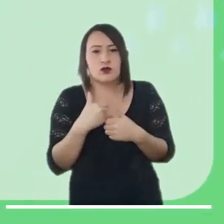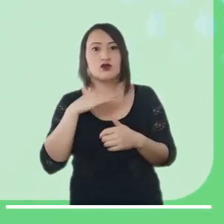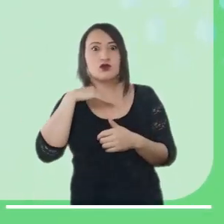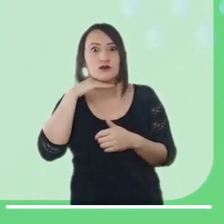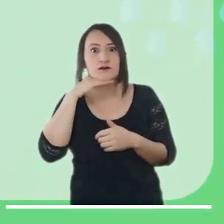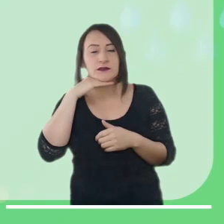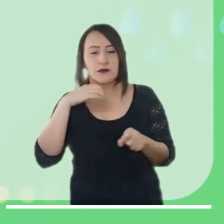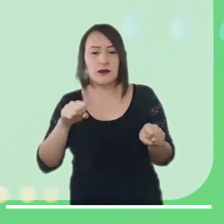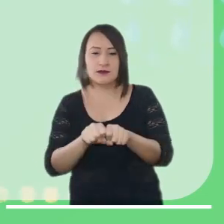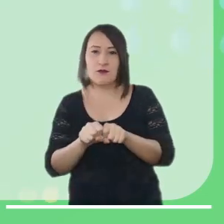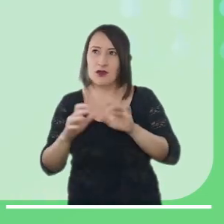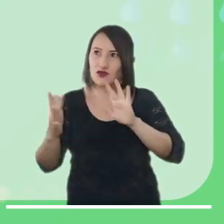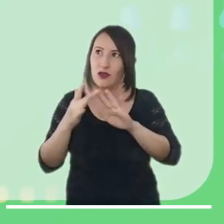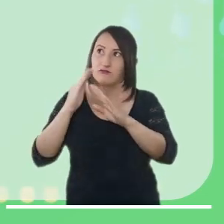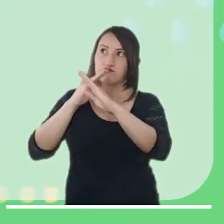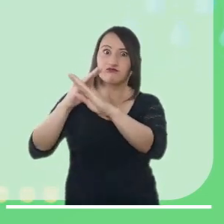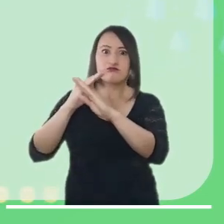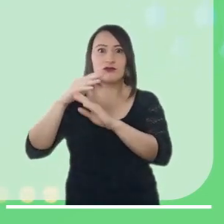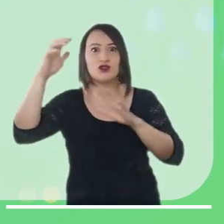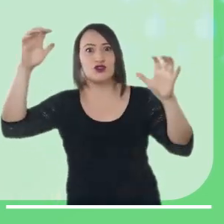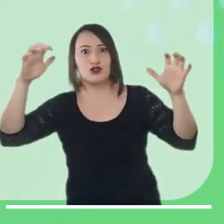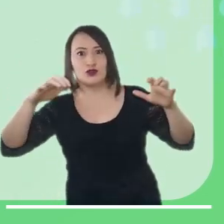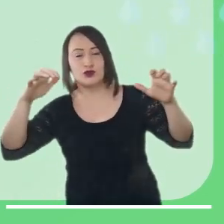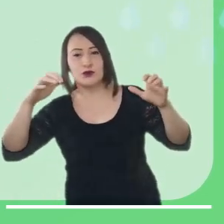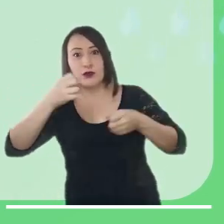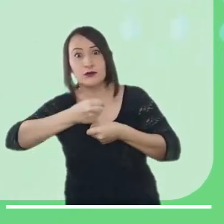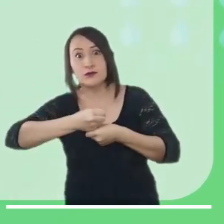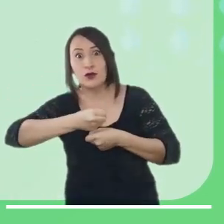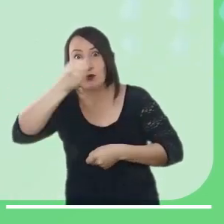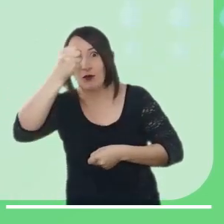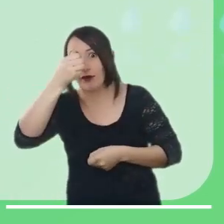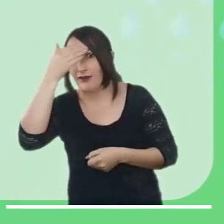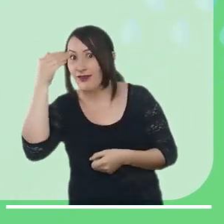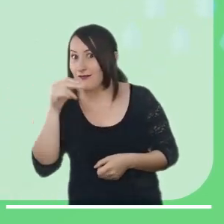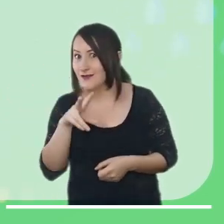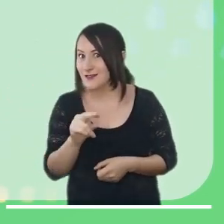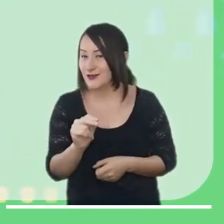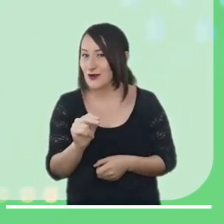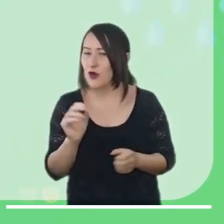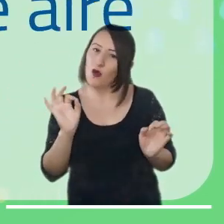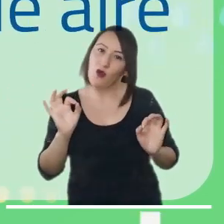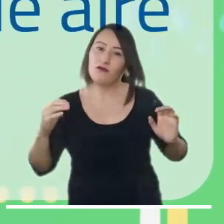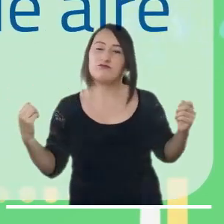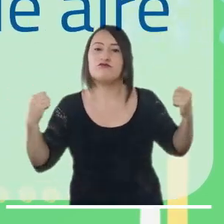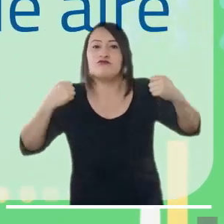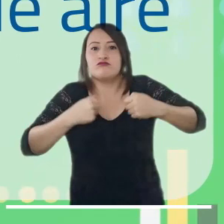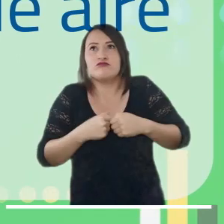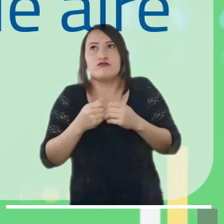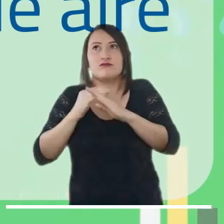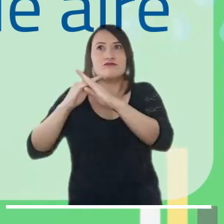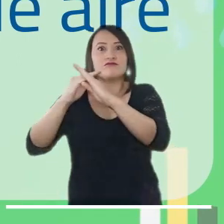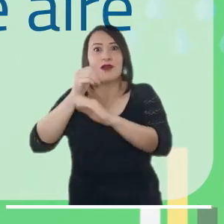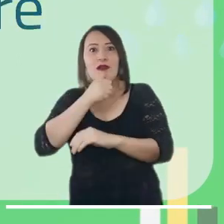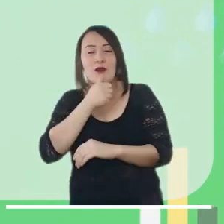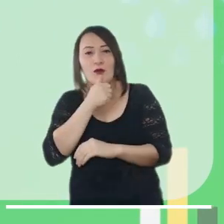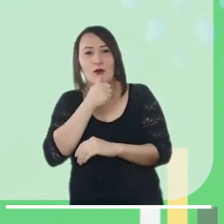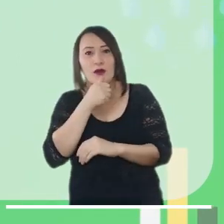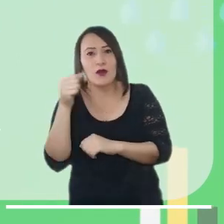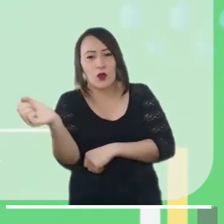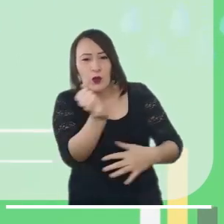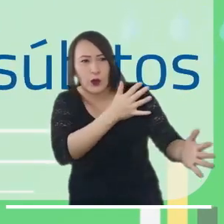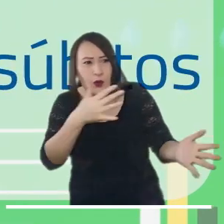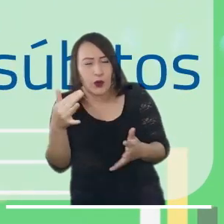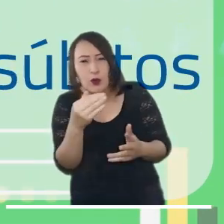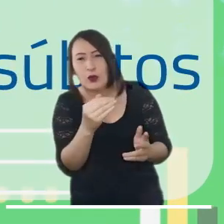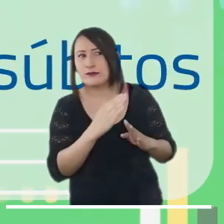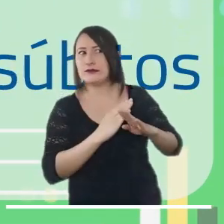bien abrigado. Utilizar calzado apropiado. No olvide llevar sombrilla o impermeable. Evite las corrientes frías